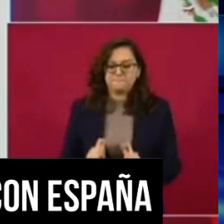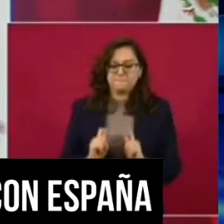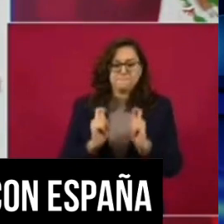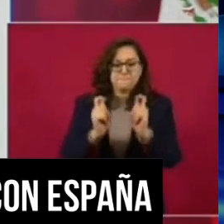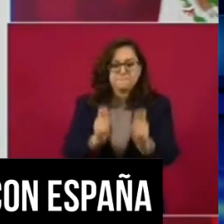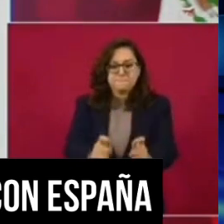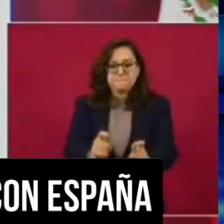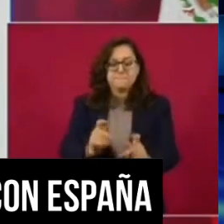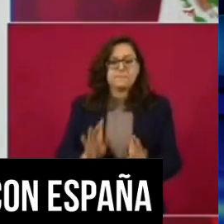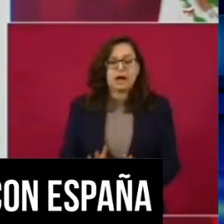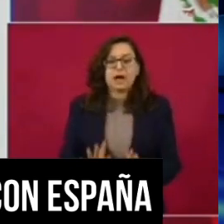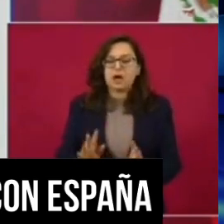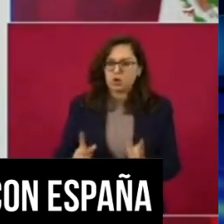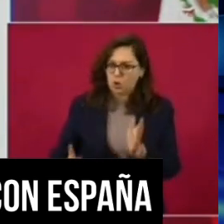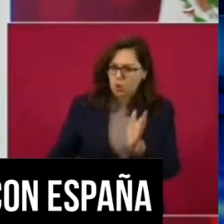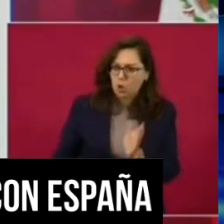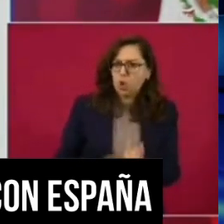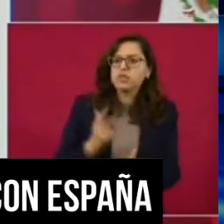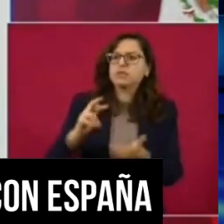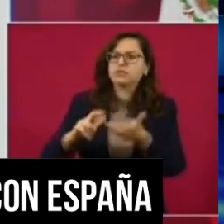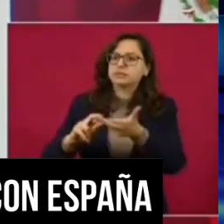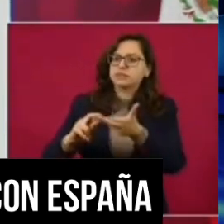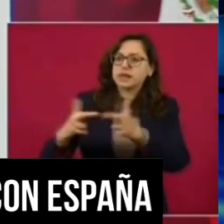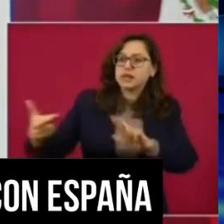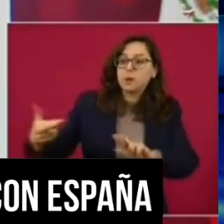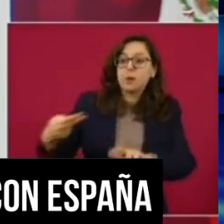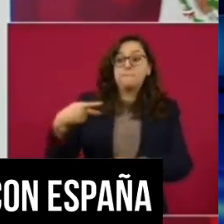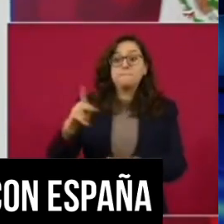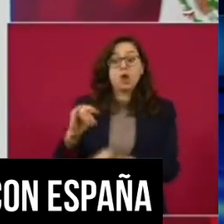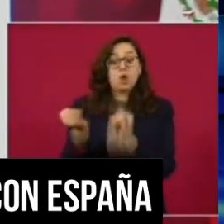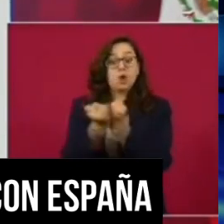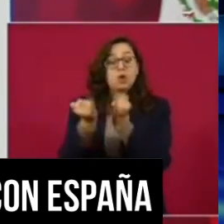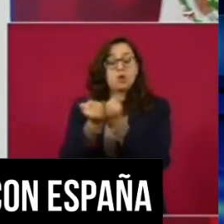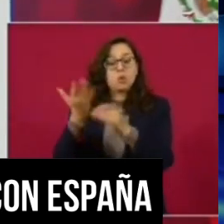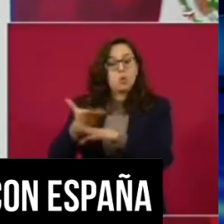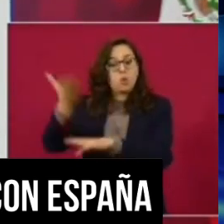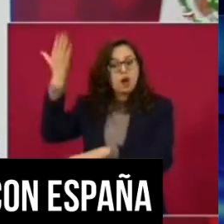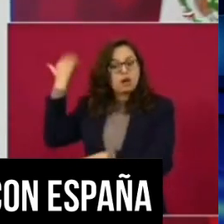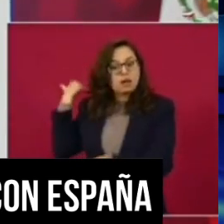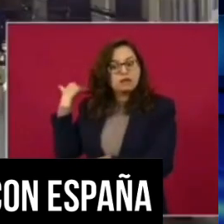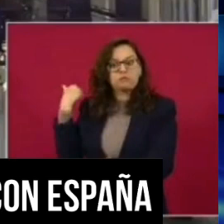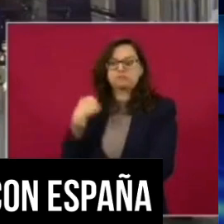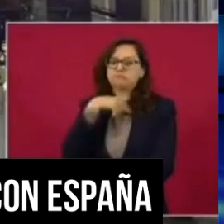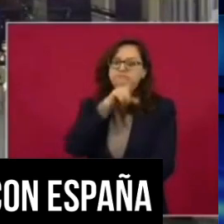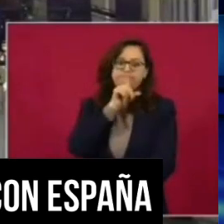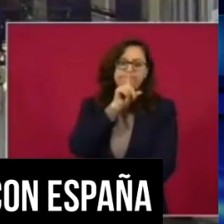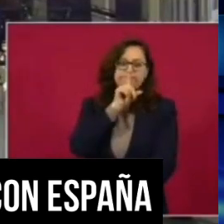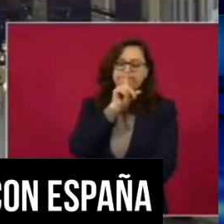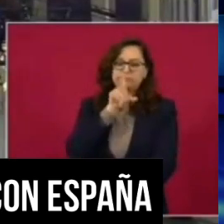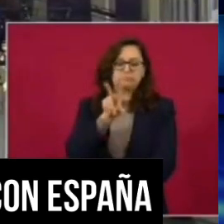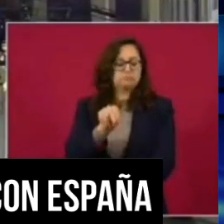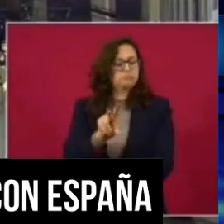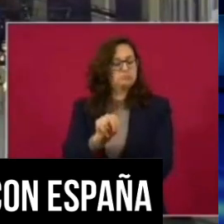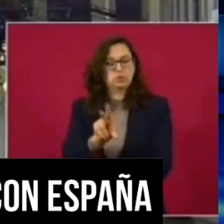como eran antes aquí está adoptando el director de tomás platicarles